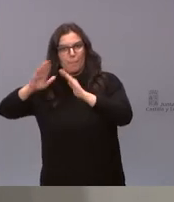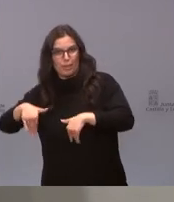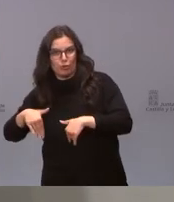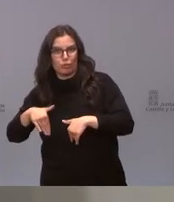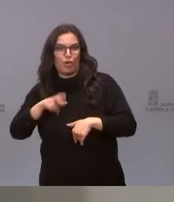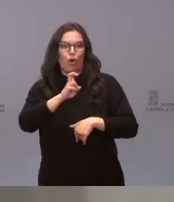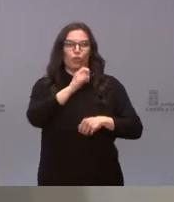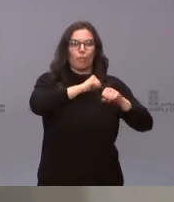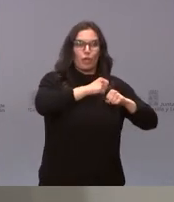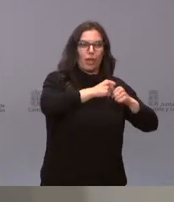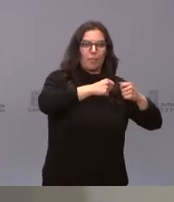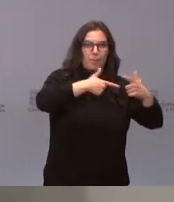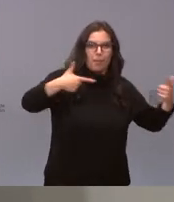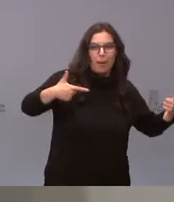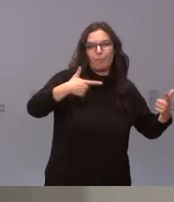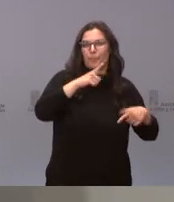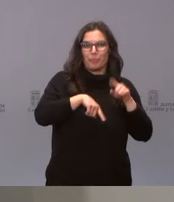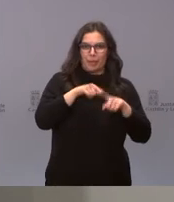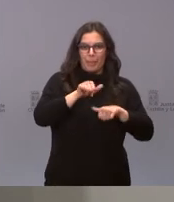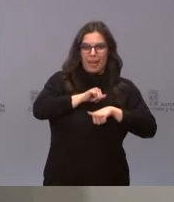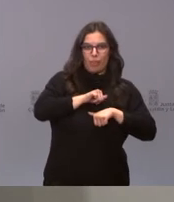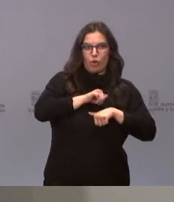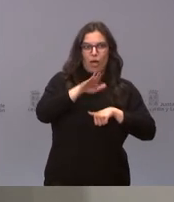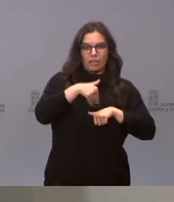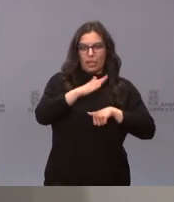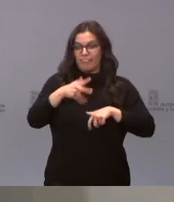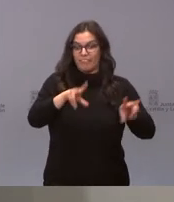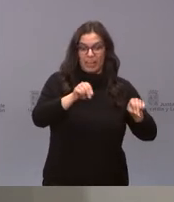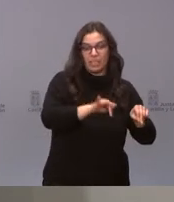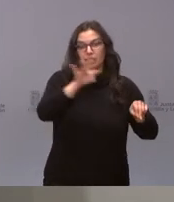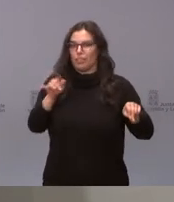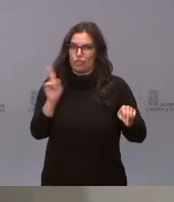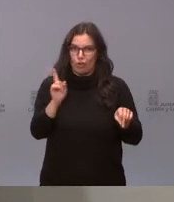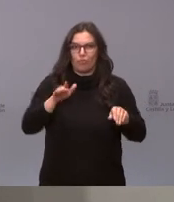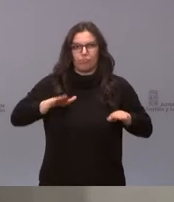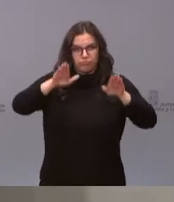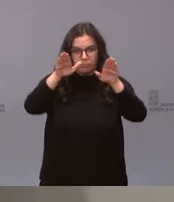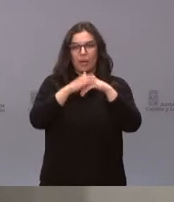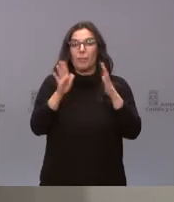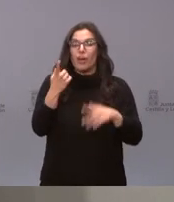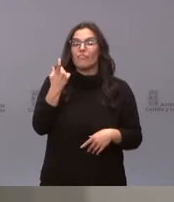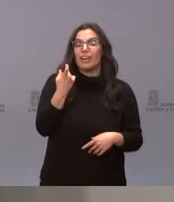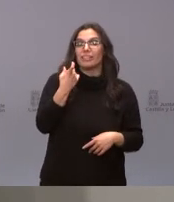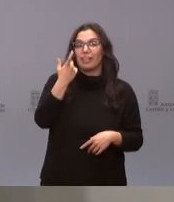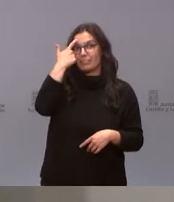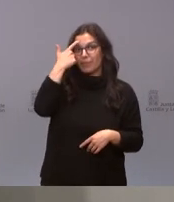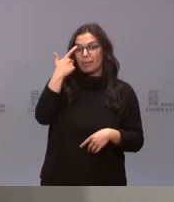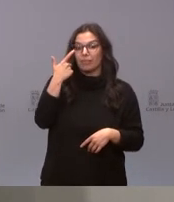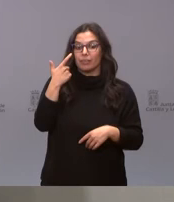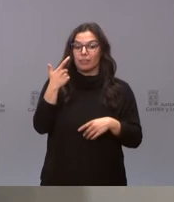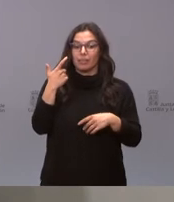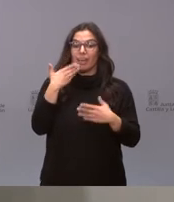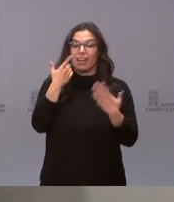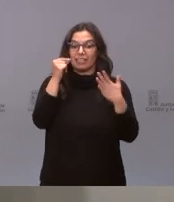para pasar de uno a otro lo que sí que necesitamos es saber exactamente qué vacuna vamos a tener para los menores de 60 años